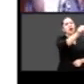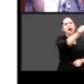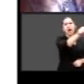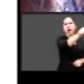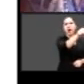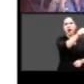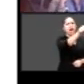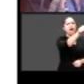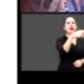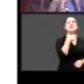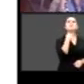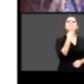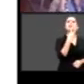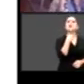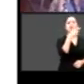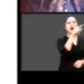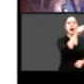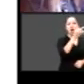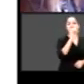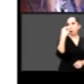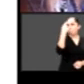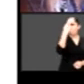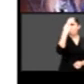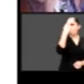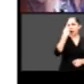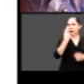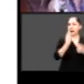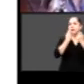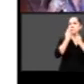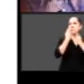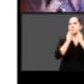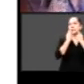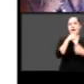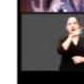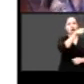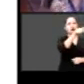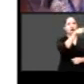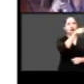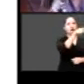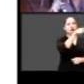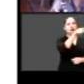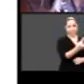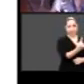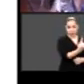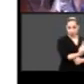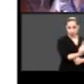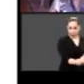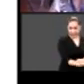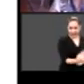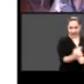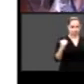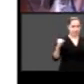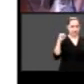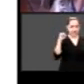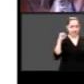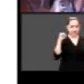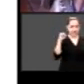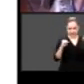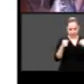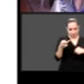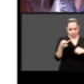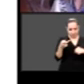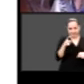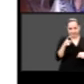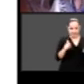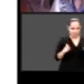una expresión facial en particular cuando más chiquita todavía mueve sus brazos y piernas hay que prestarles